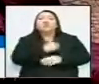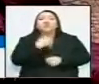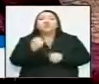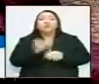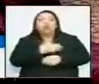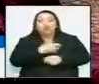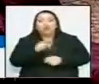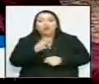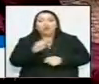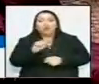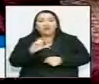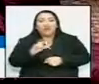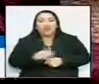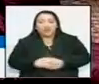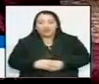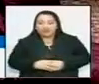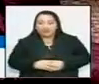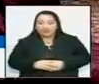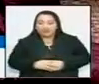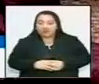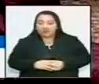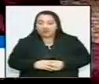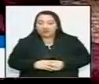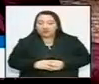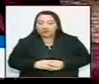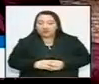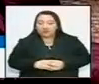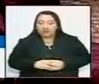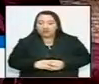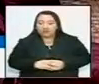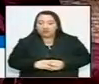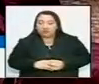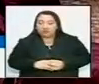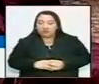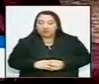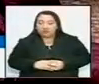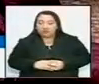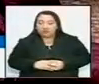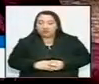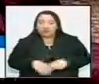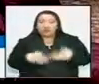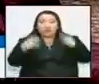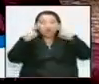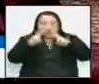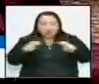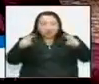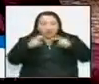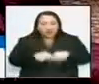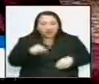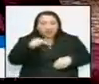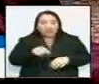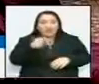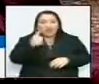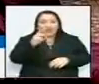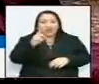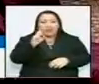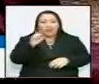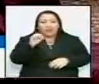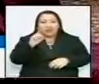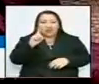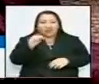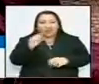Transportes, señor Vizcarra, para que tuviera a bien revisar esta adenda